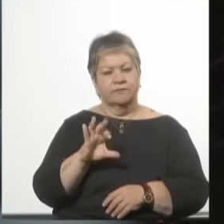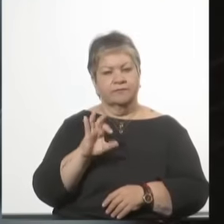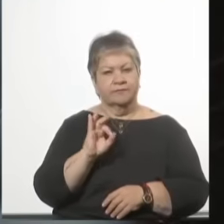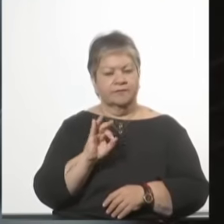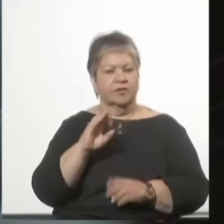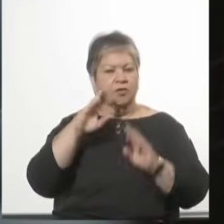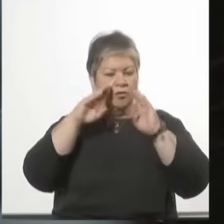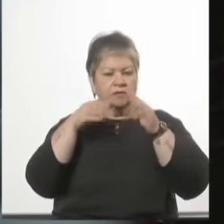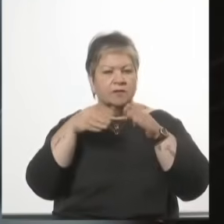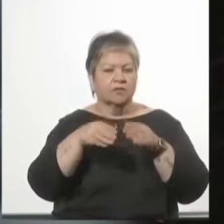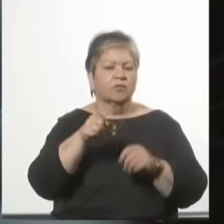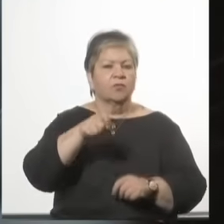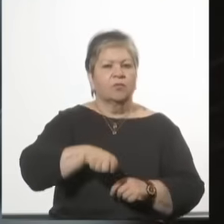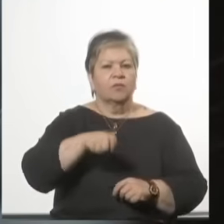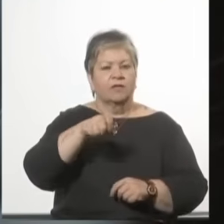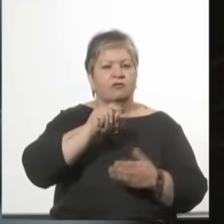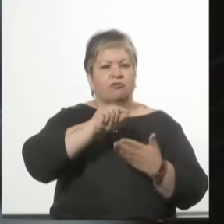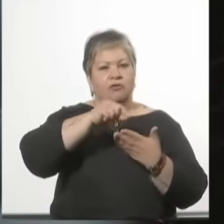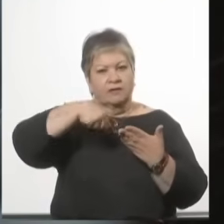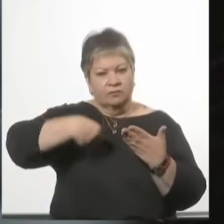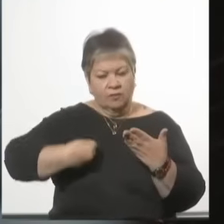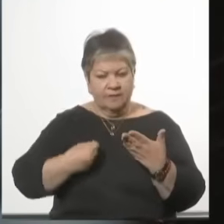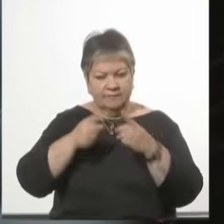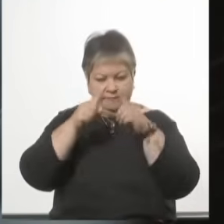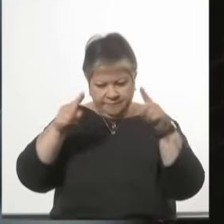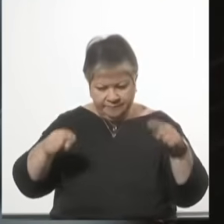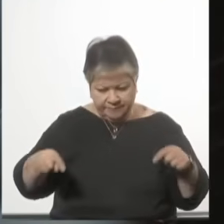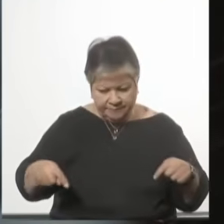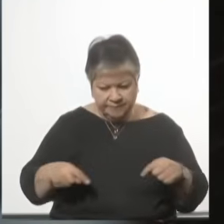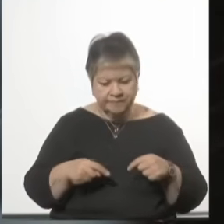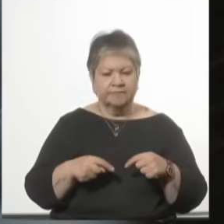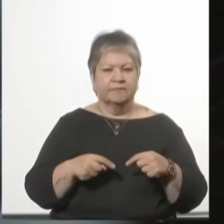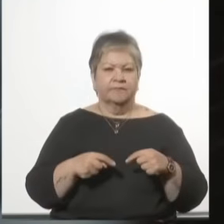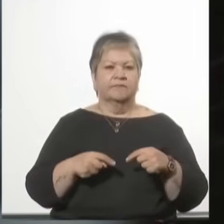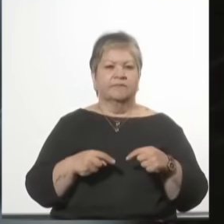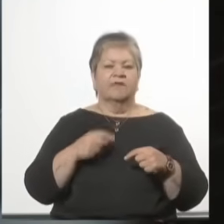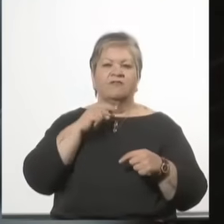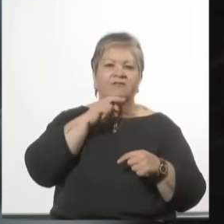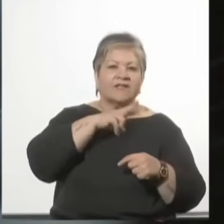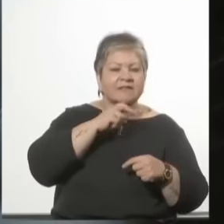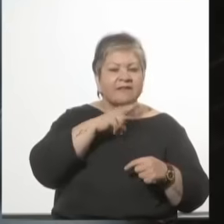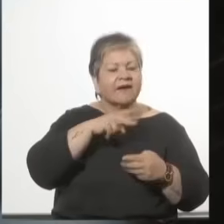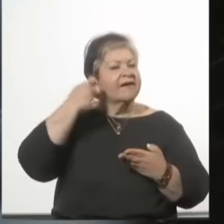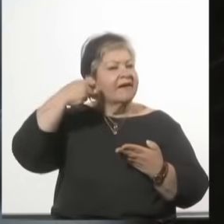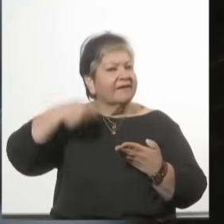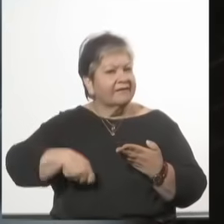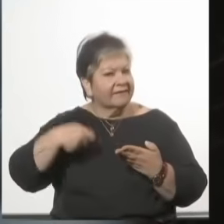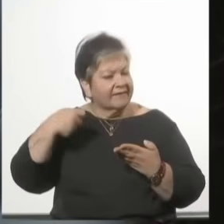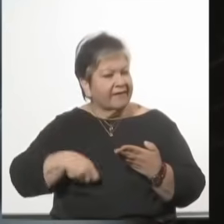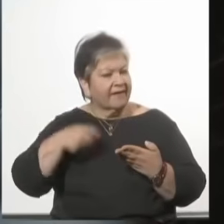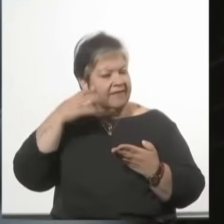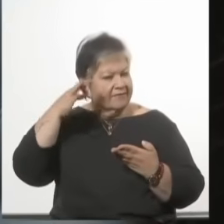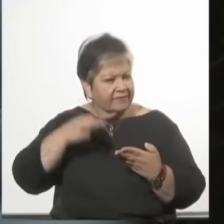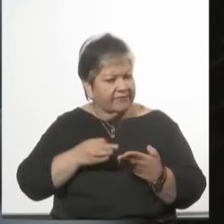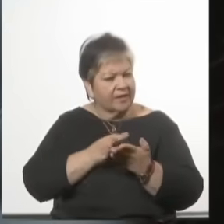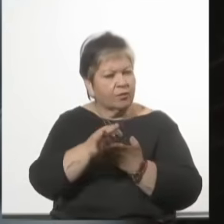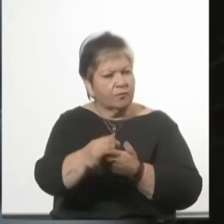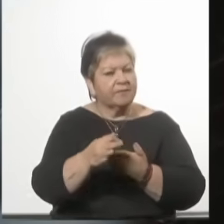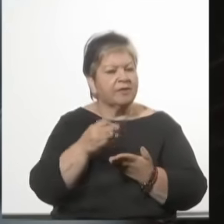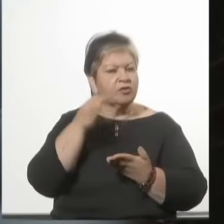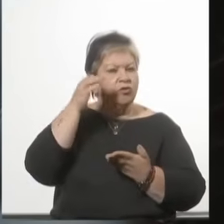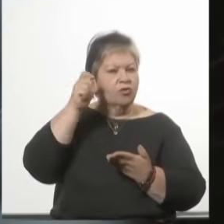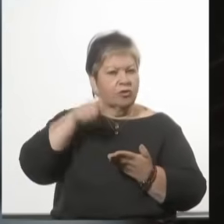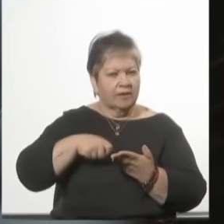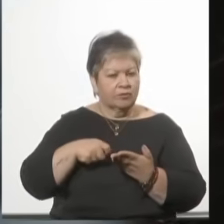consideraciones jurídico-contractuales en relación con la situación derivada de la falsedad de la garantía de fiel cumplimiento del contrato, para lo